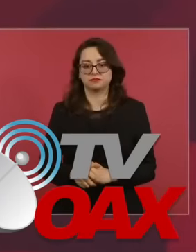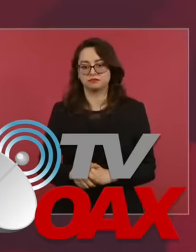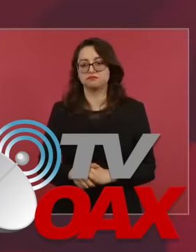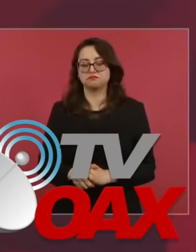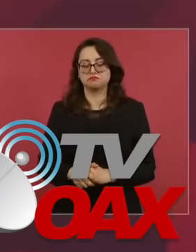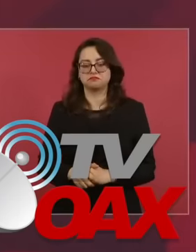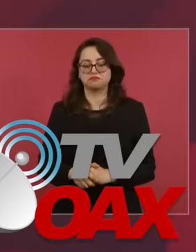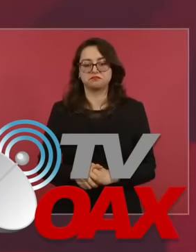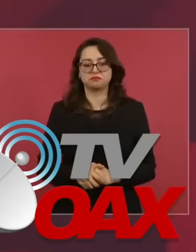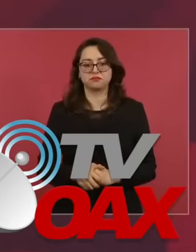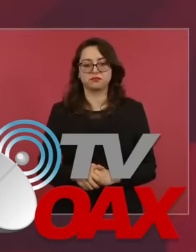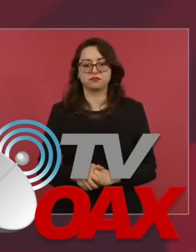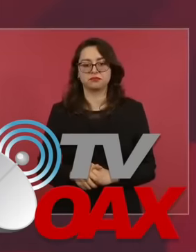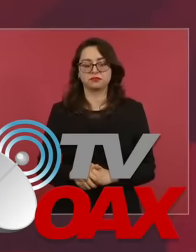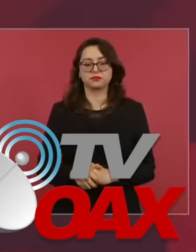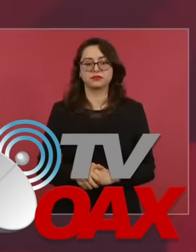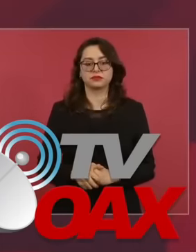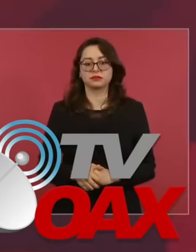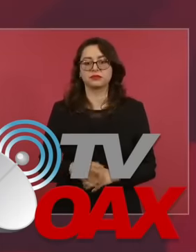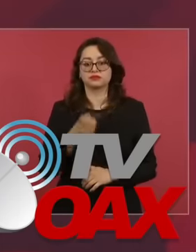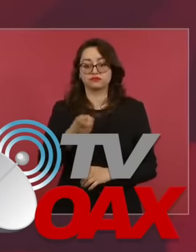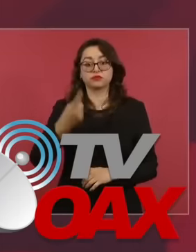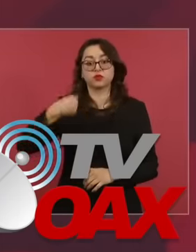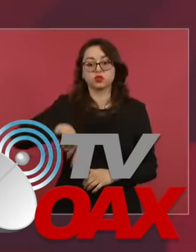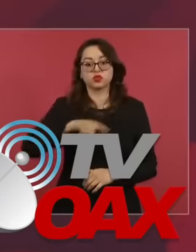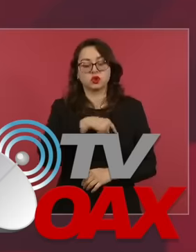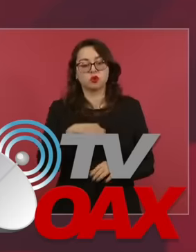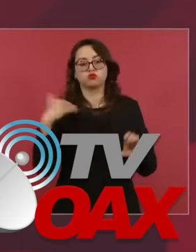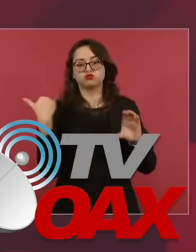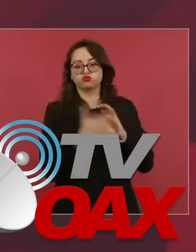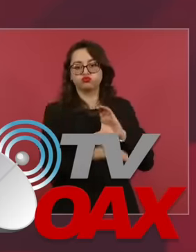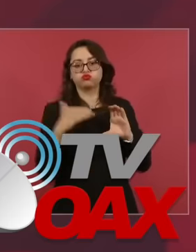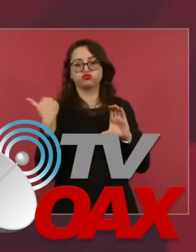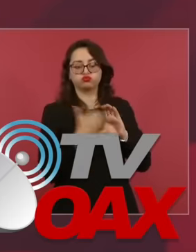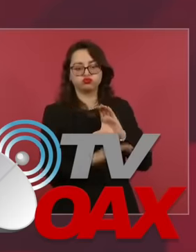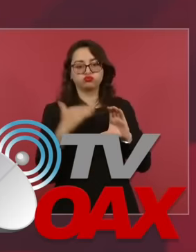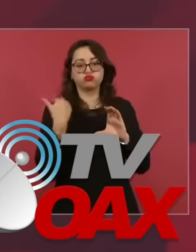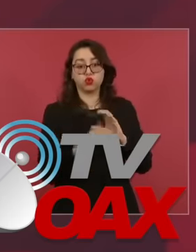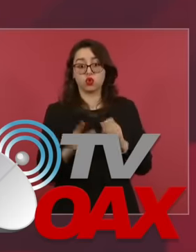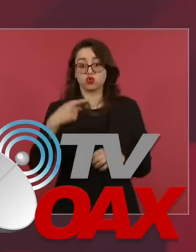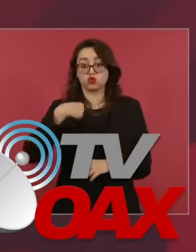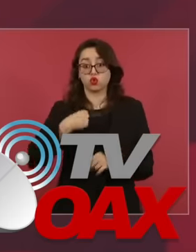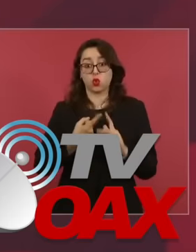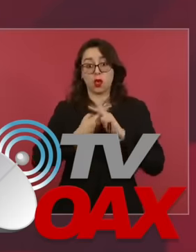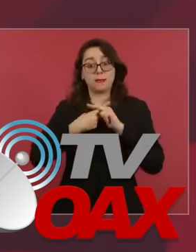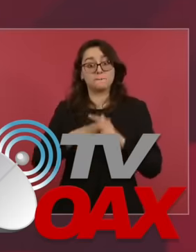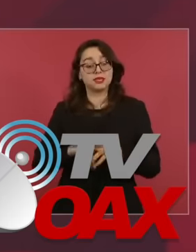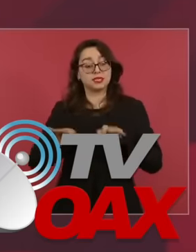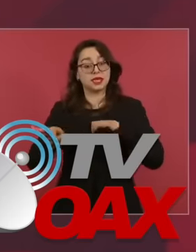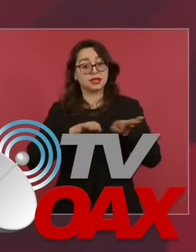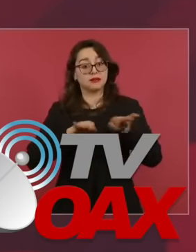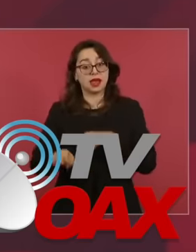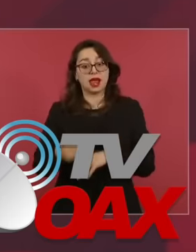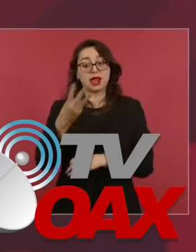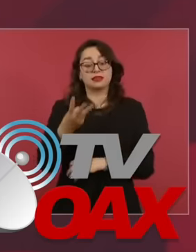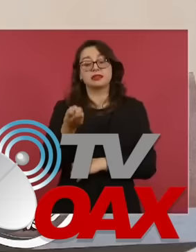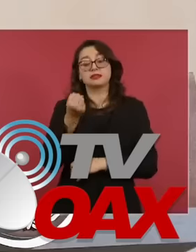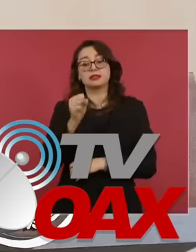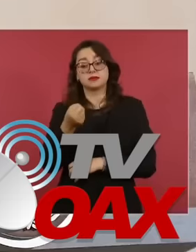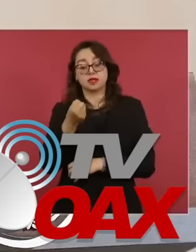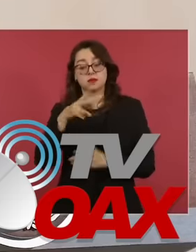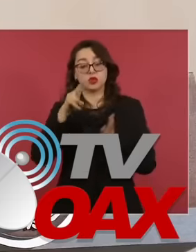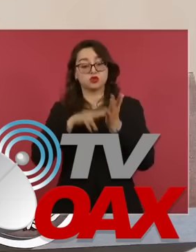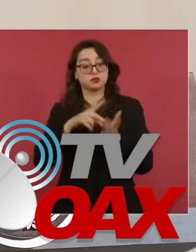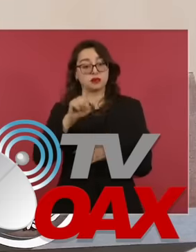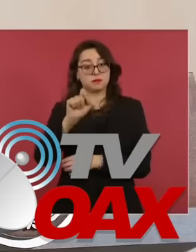nosotros empezamos a enviar oficios. Recordar que una servidora llega el 3 de septiembre del 2020 a la Secretaría de Medio